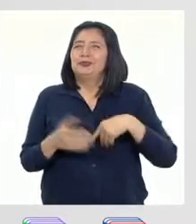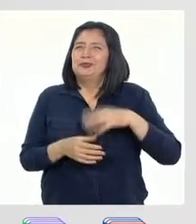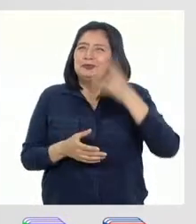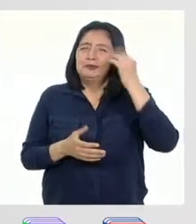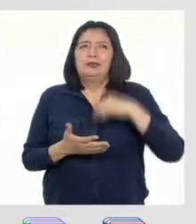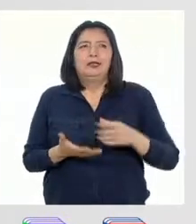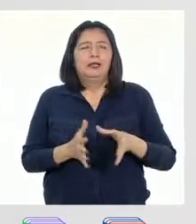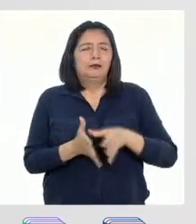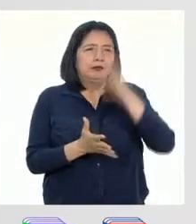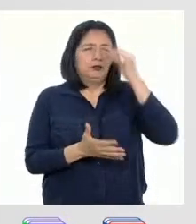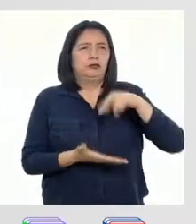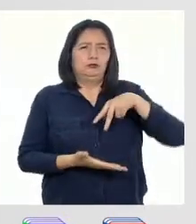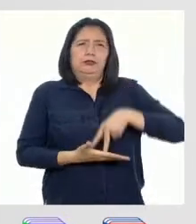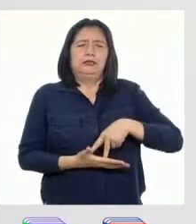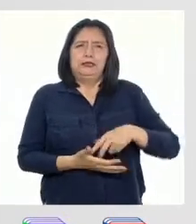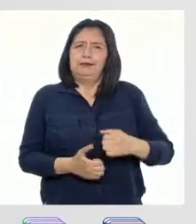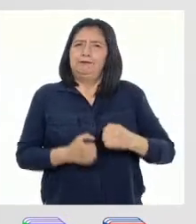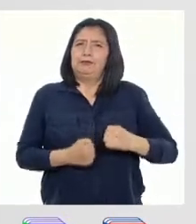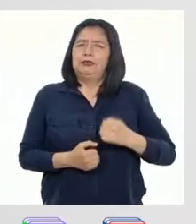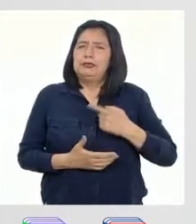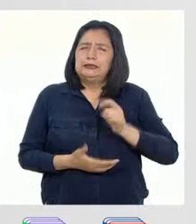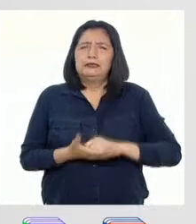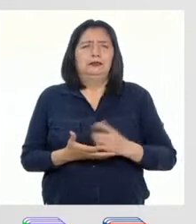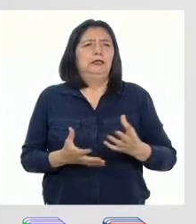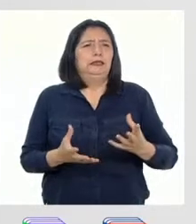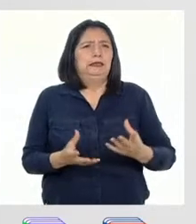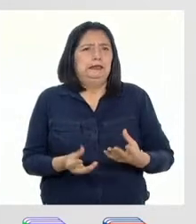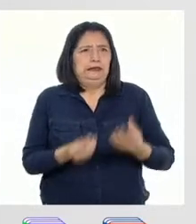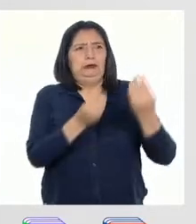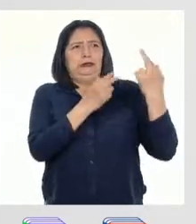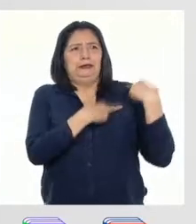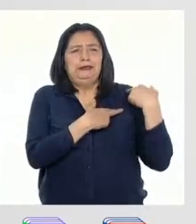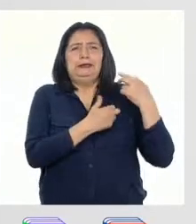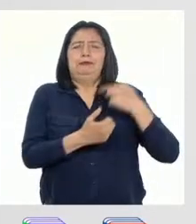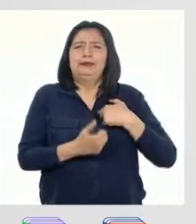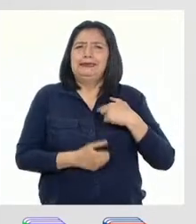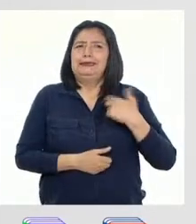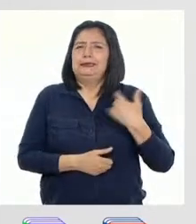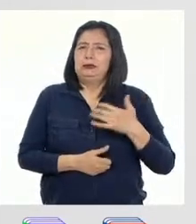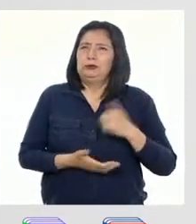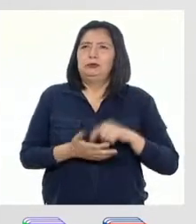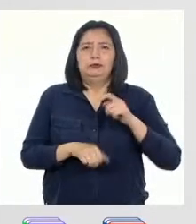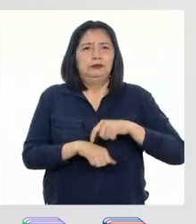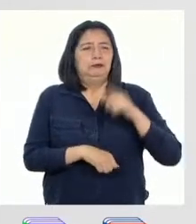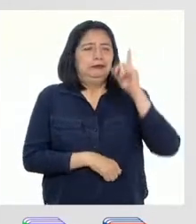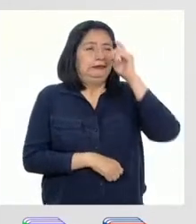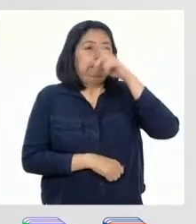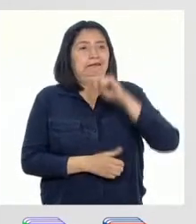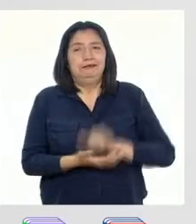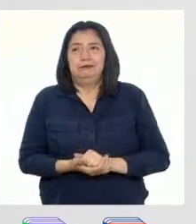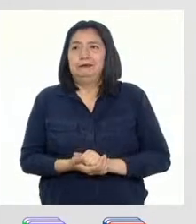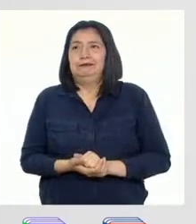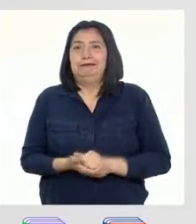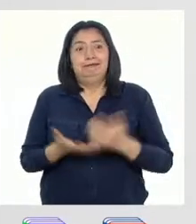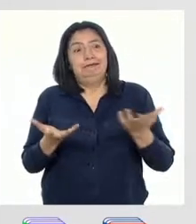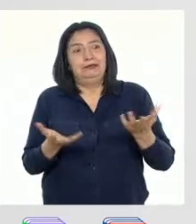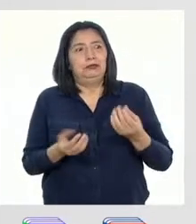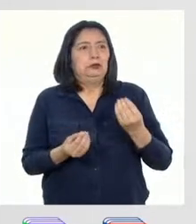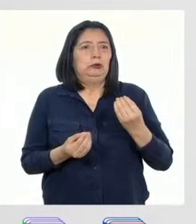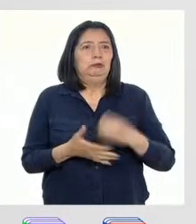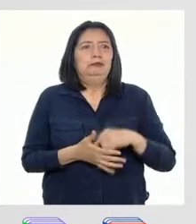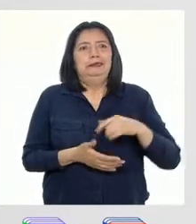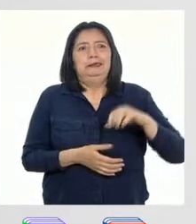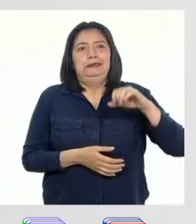sobre valentía, sobre coraje, sobre asumir una responsabilidad en una época difícil, como un